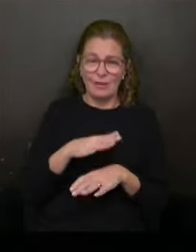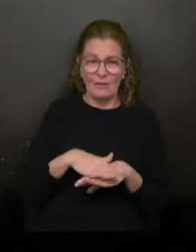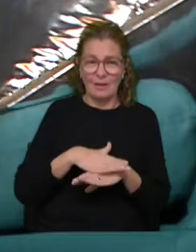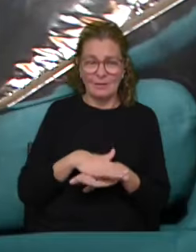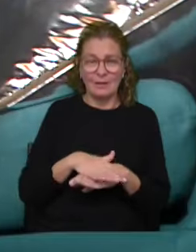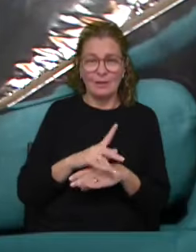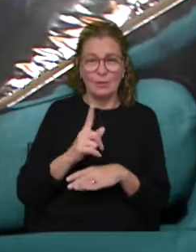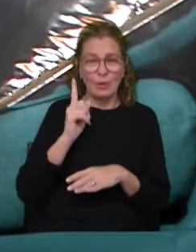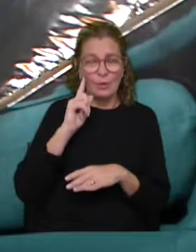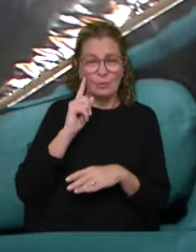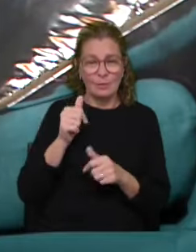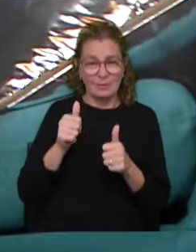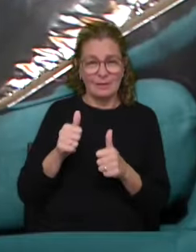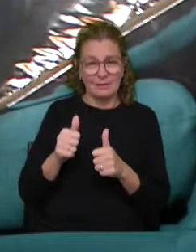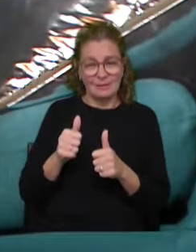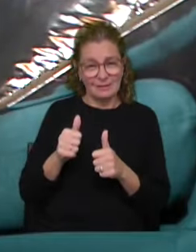no se escucha, es porque está bien.